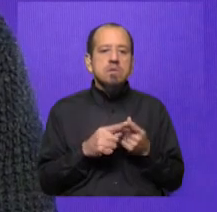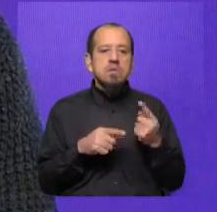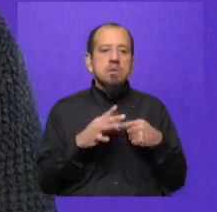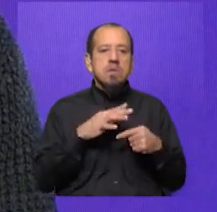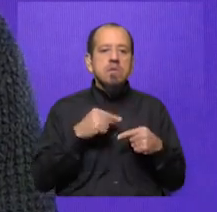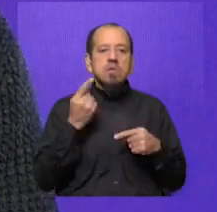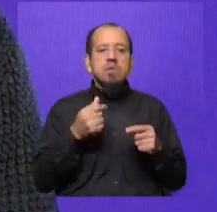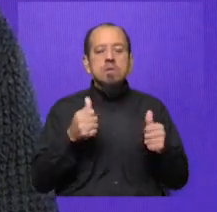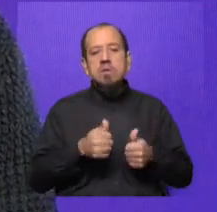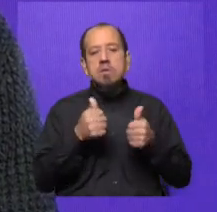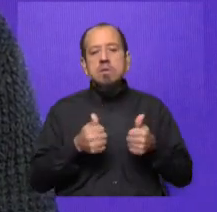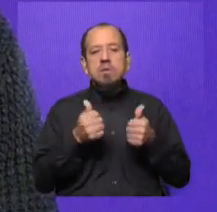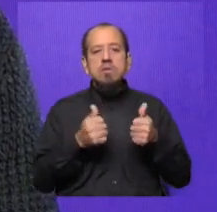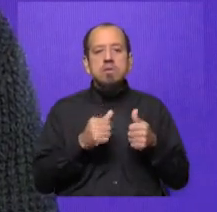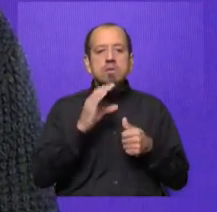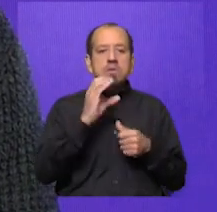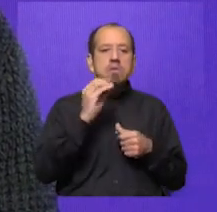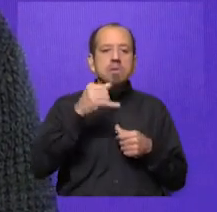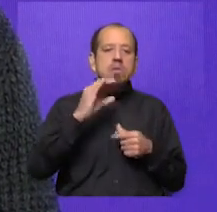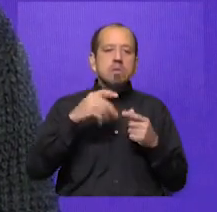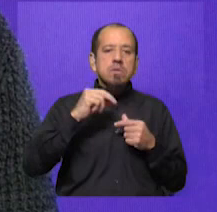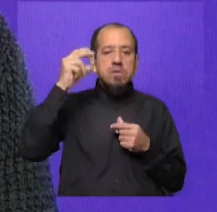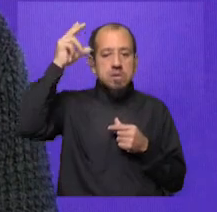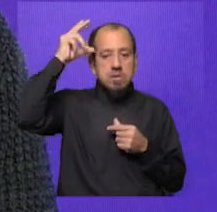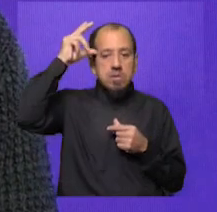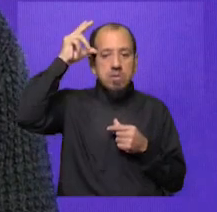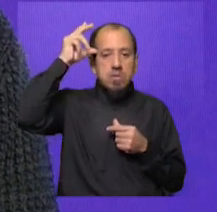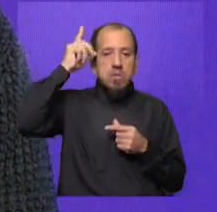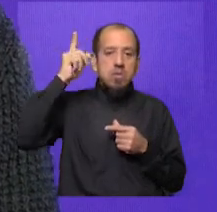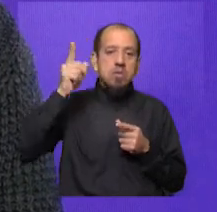que hay otros eventos como la comicon experience en San Pablo